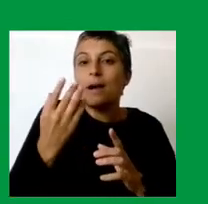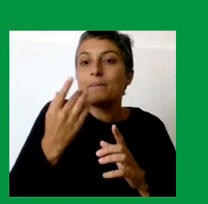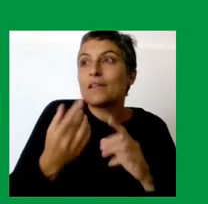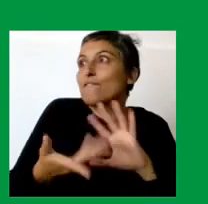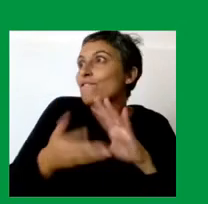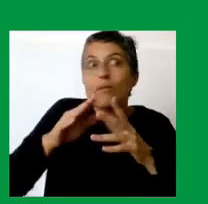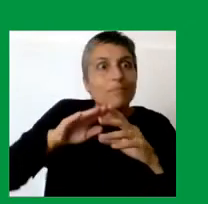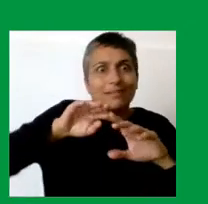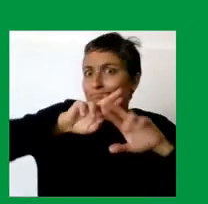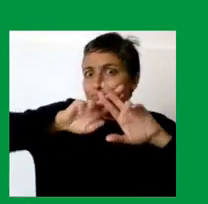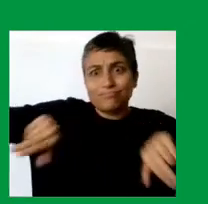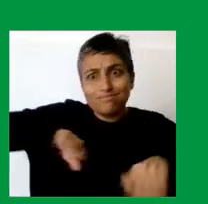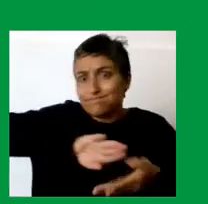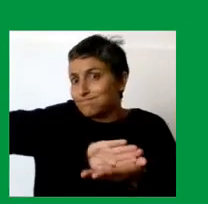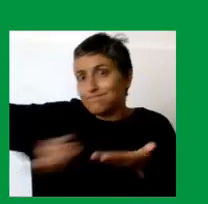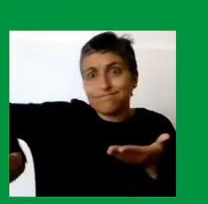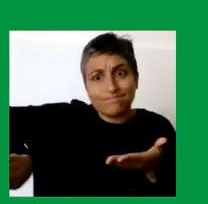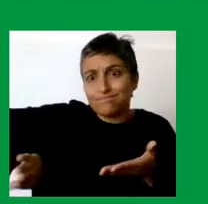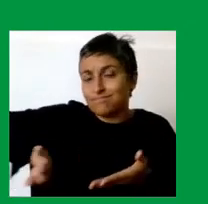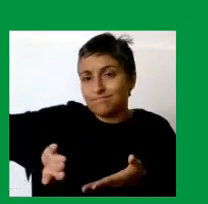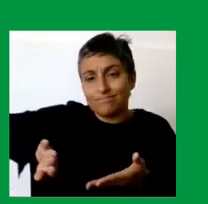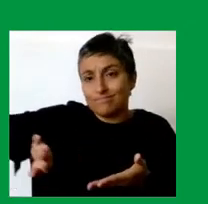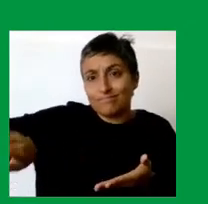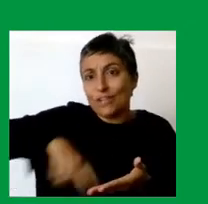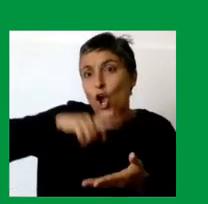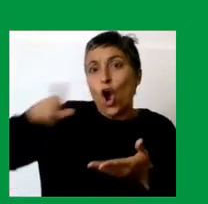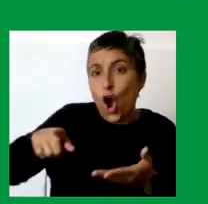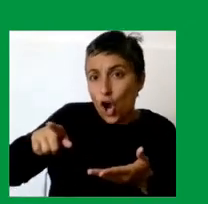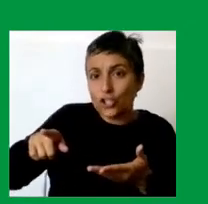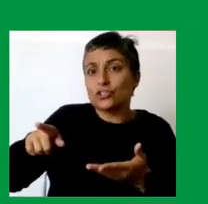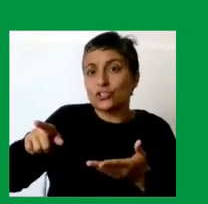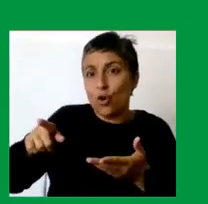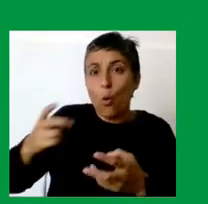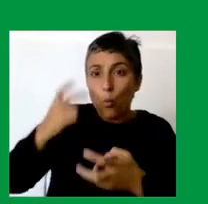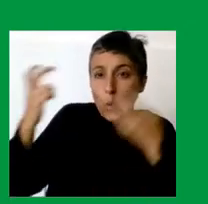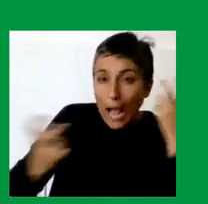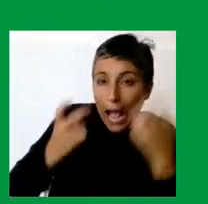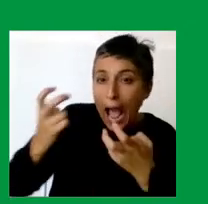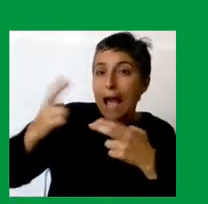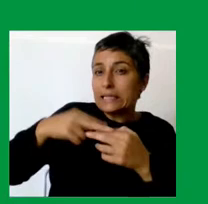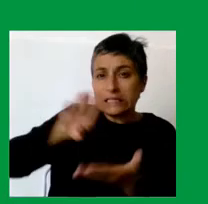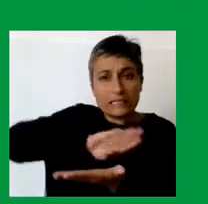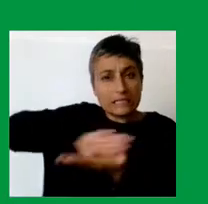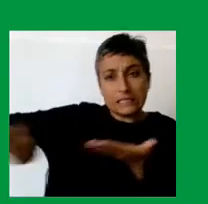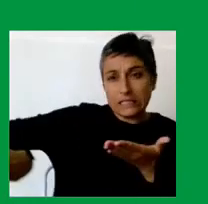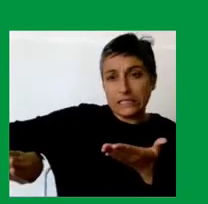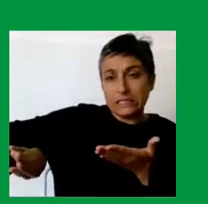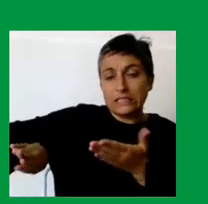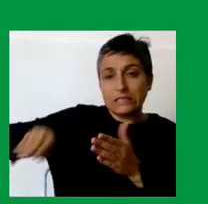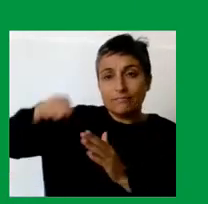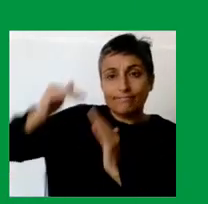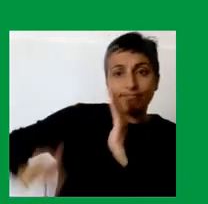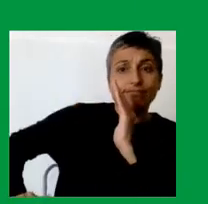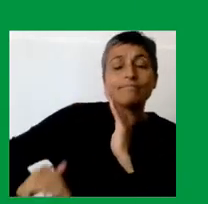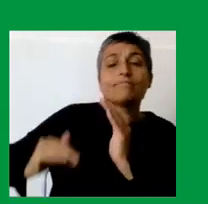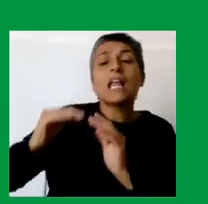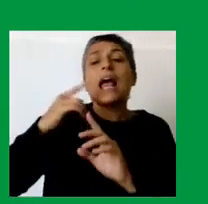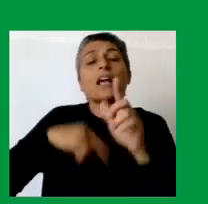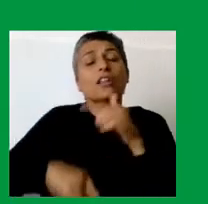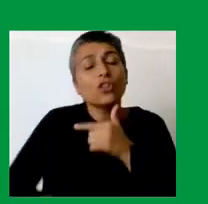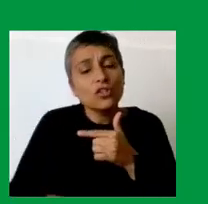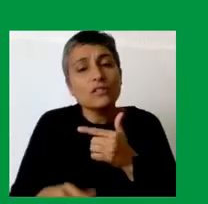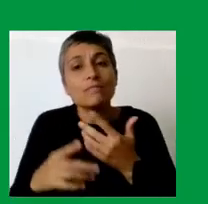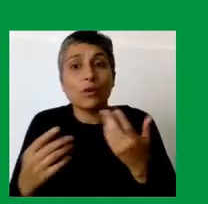desplazó, sacó de la escena de la ecología de los buscadores a los demás por estas innovaciones que hizo,